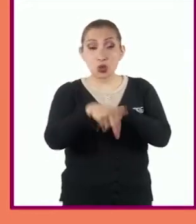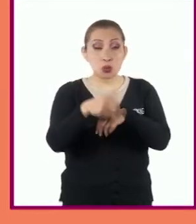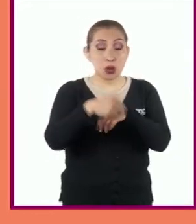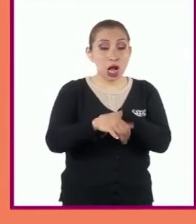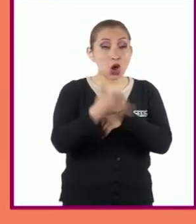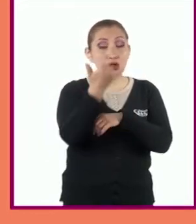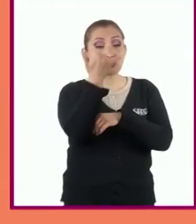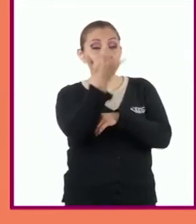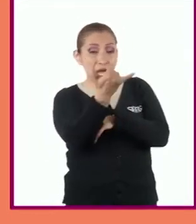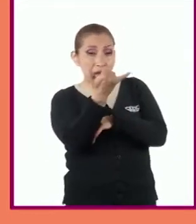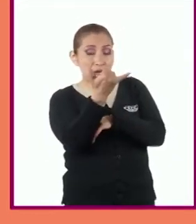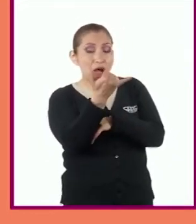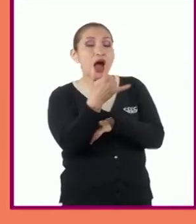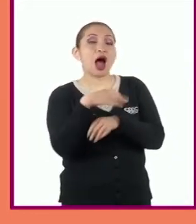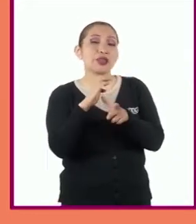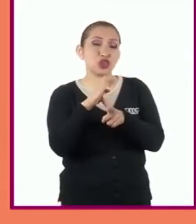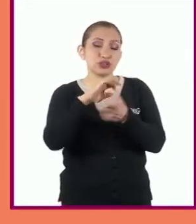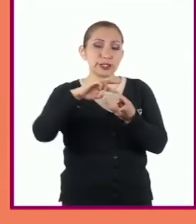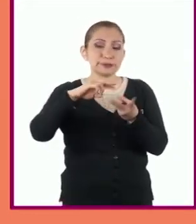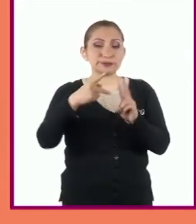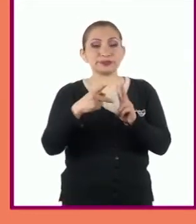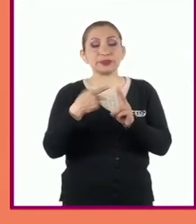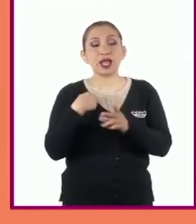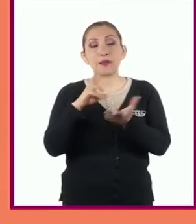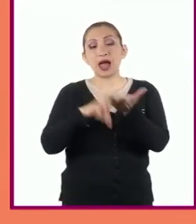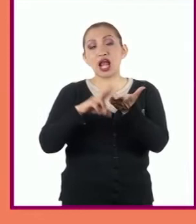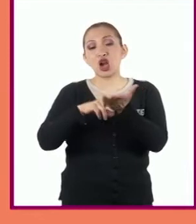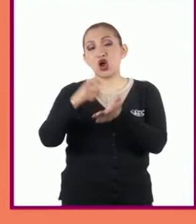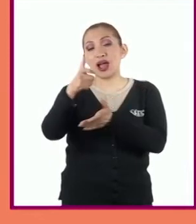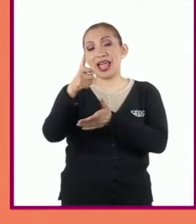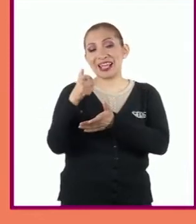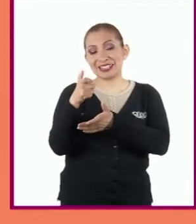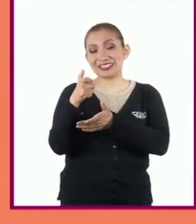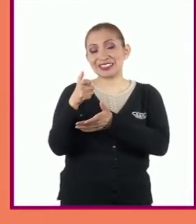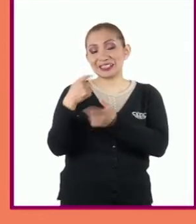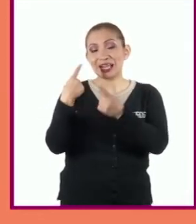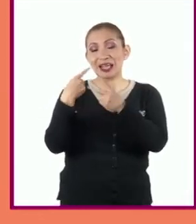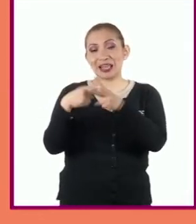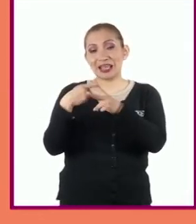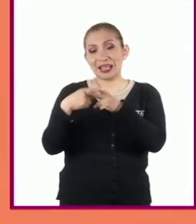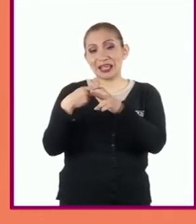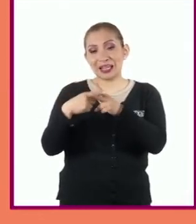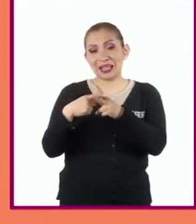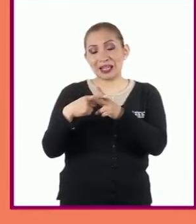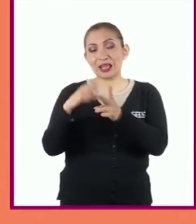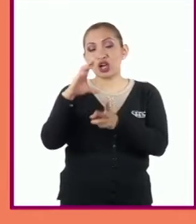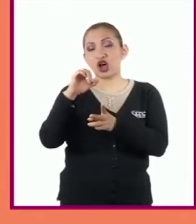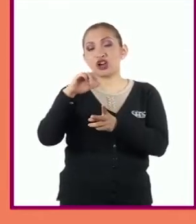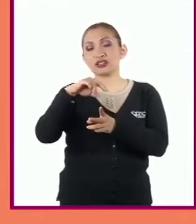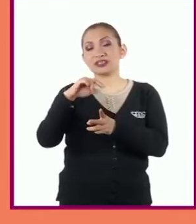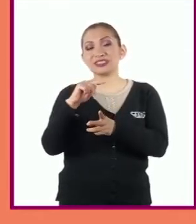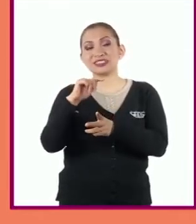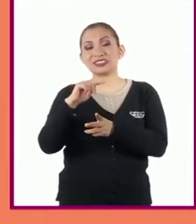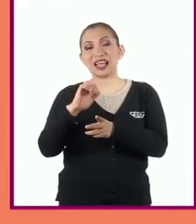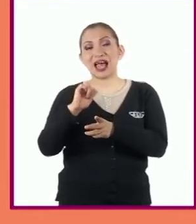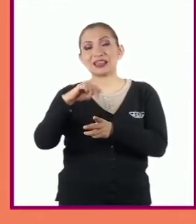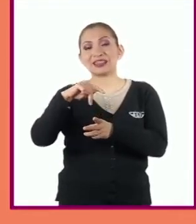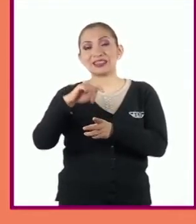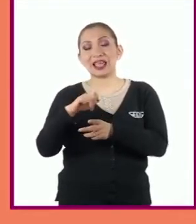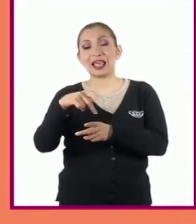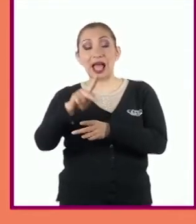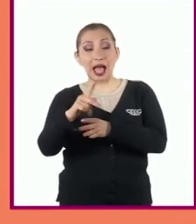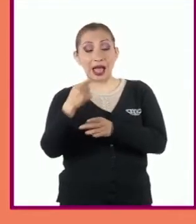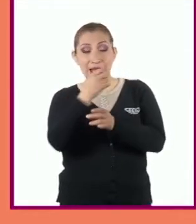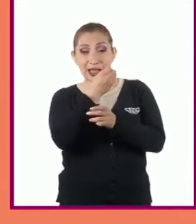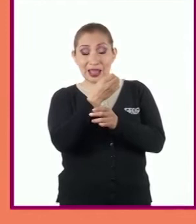valor de Y, obtendremos el valor de X dividiendo por la constante K. La